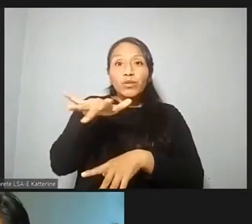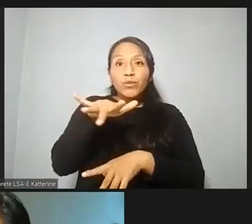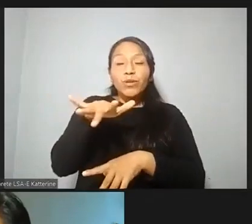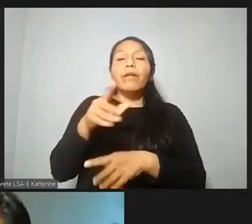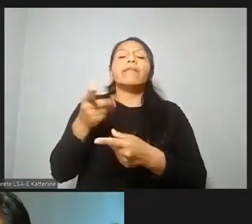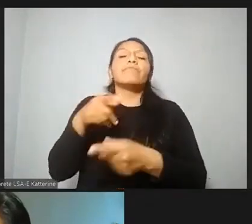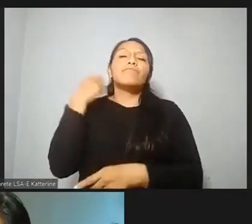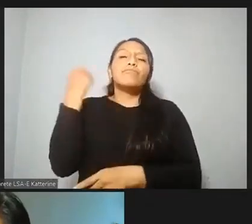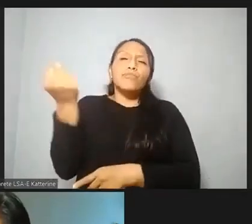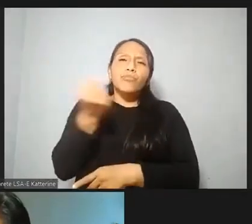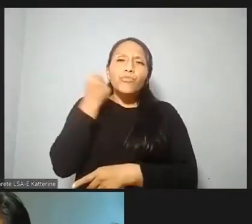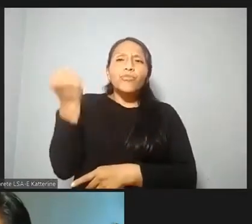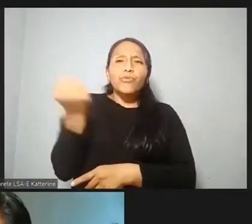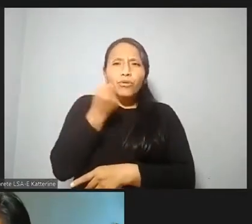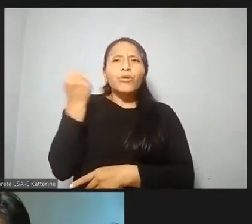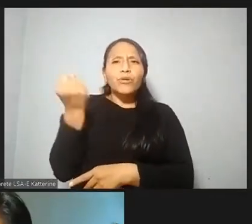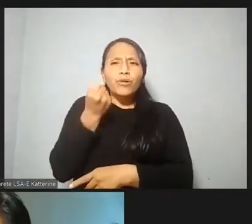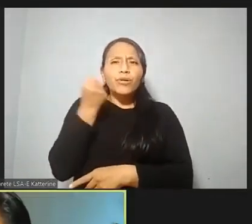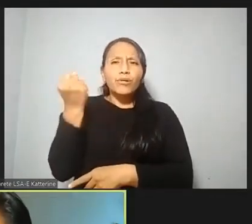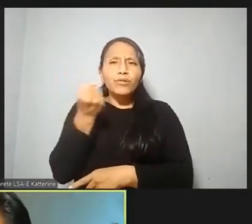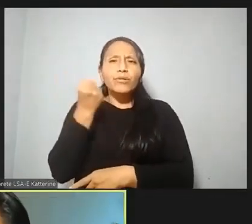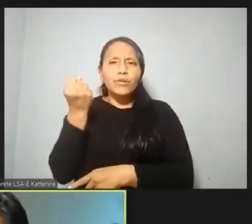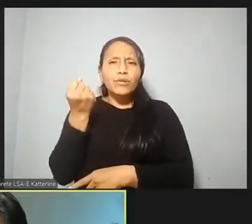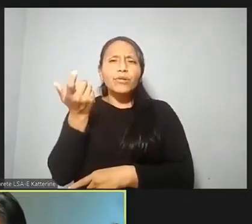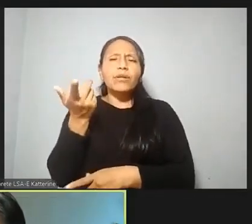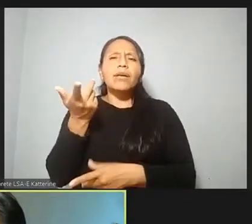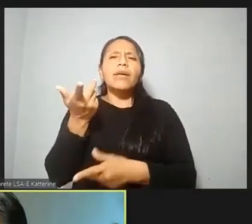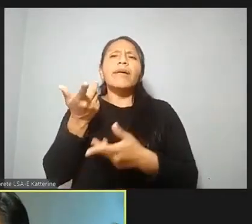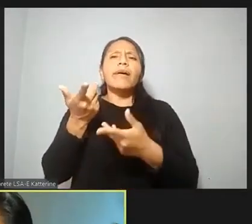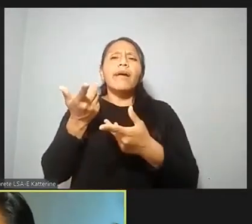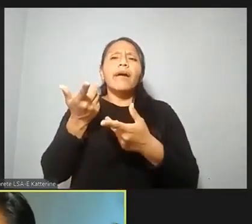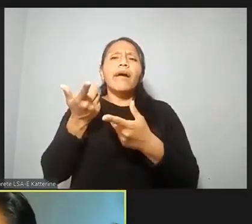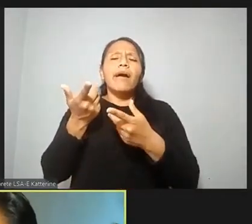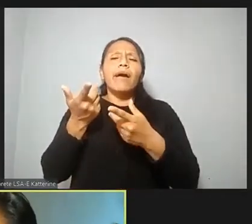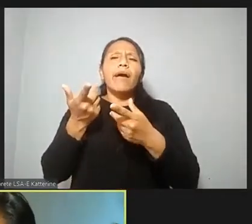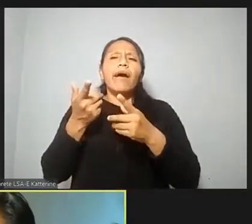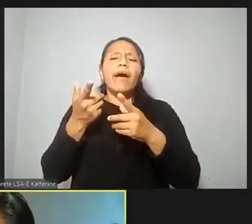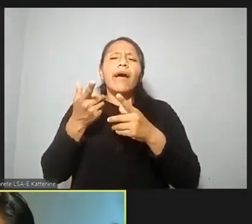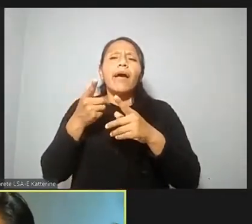Hola chicos, ¿cómo están? Perdón la demora.